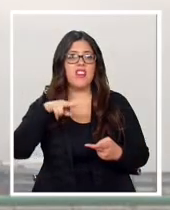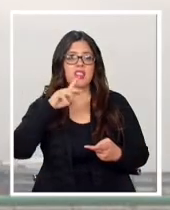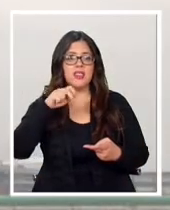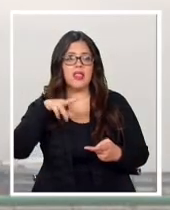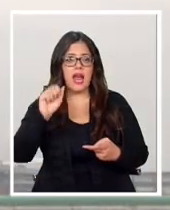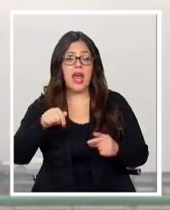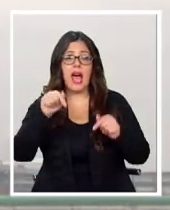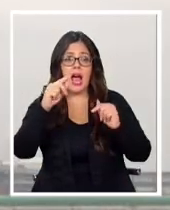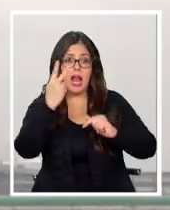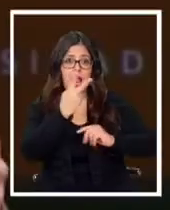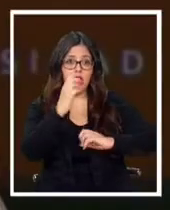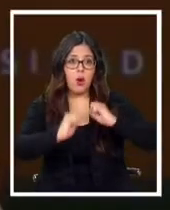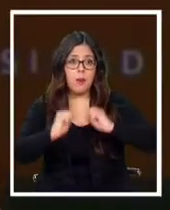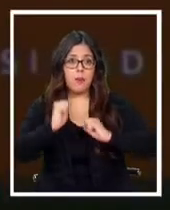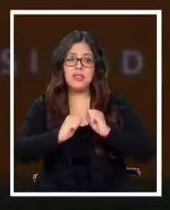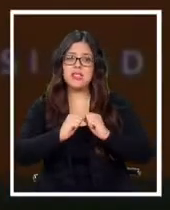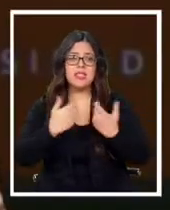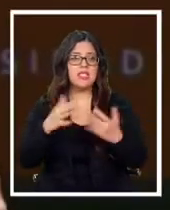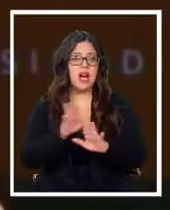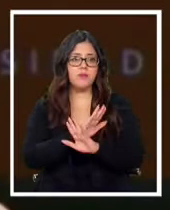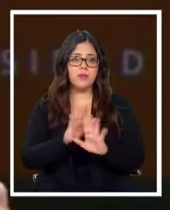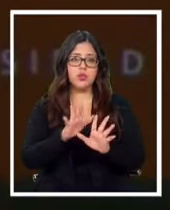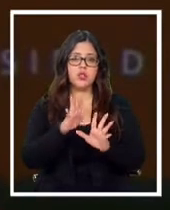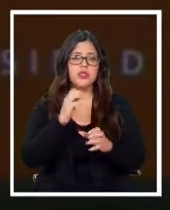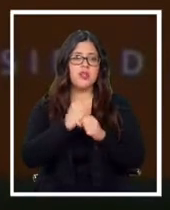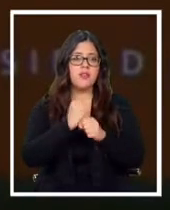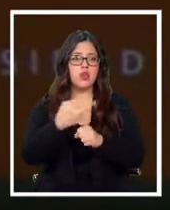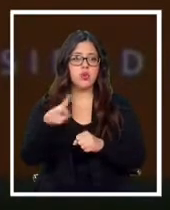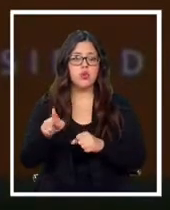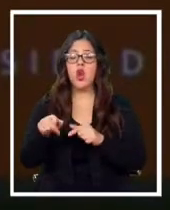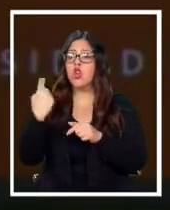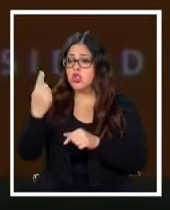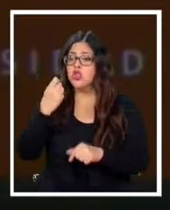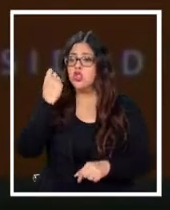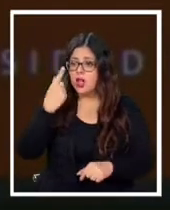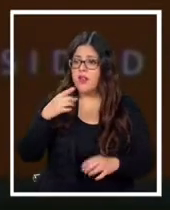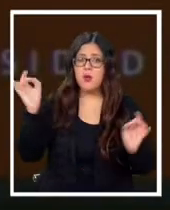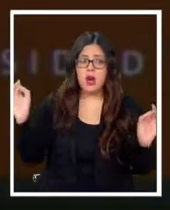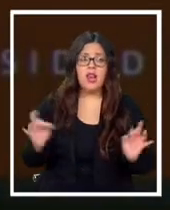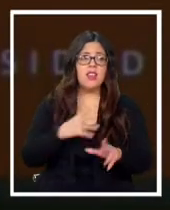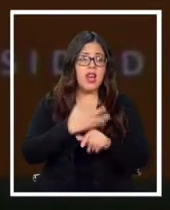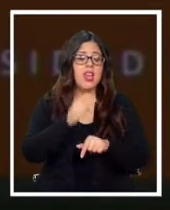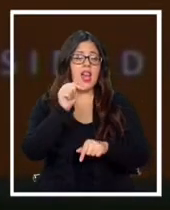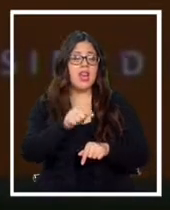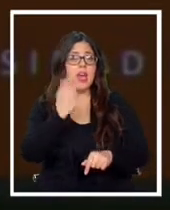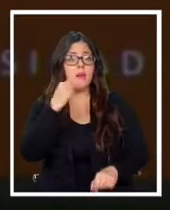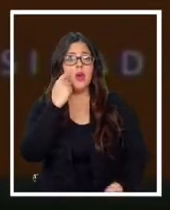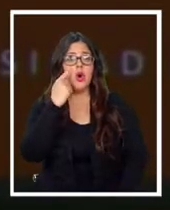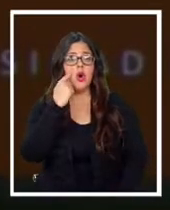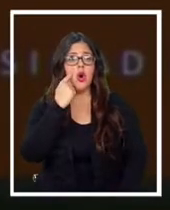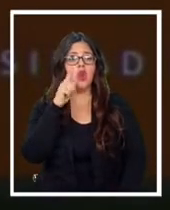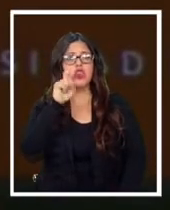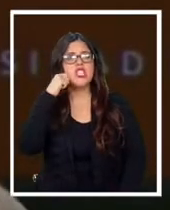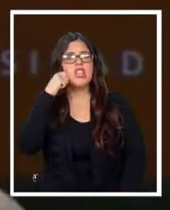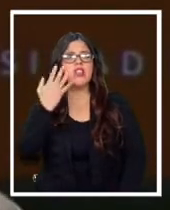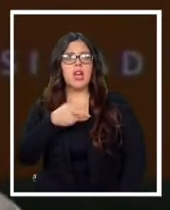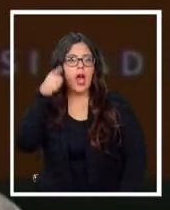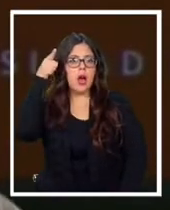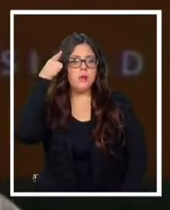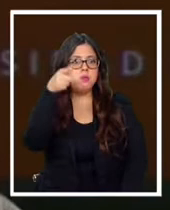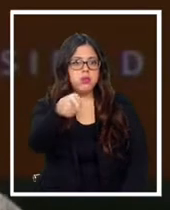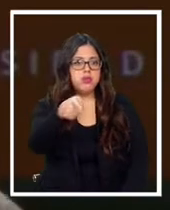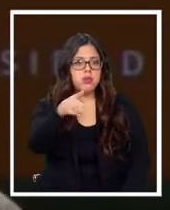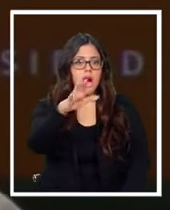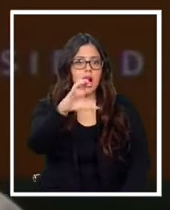sus funciones. Nosotros sabemos la gravedad de lo que ahí pasa. Que no corresponde es señalar con el dedo